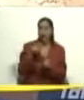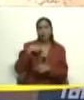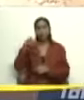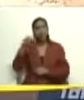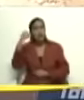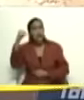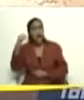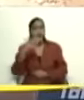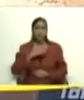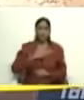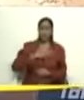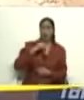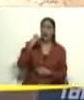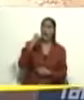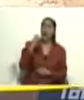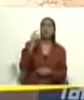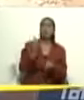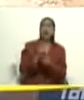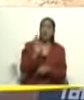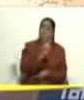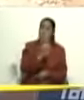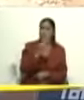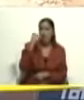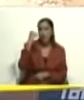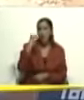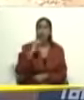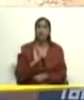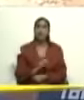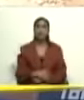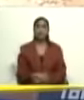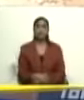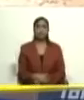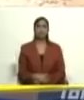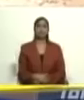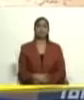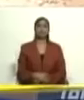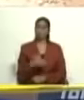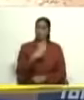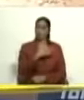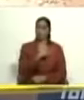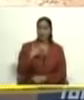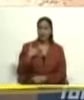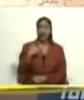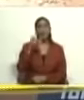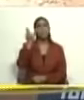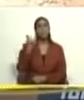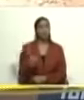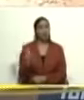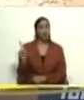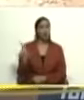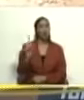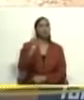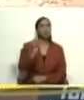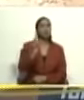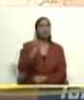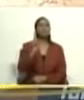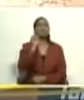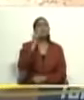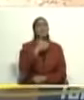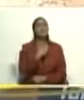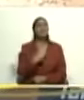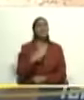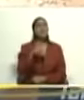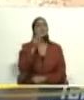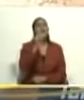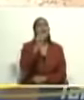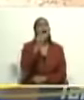ganar para el país. Yo quisiera que nos diera un saludo el presidente de Conindustria, el